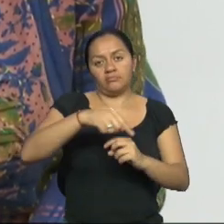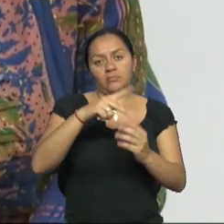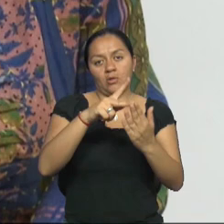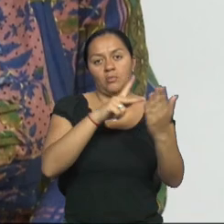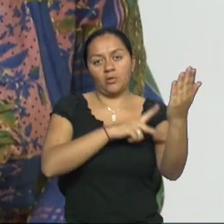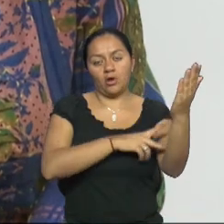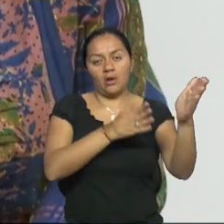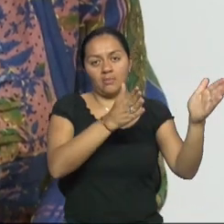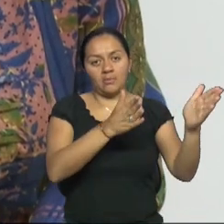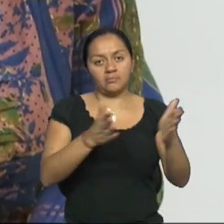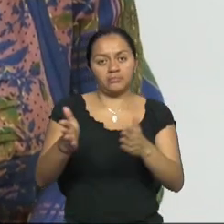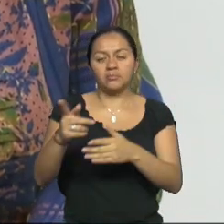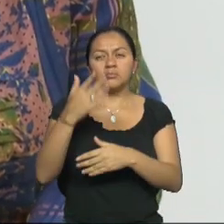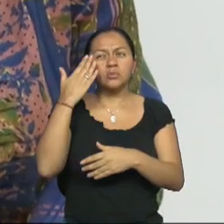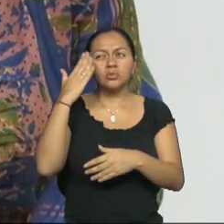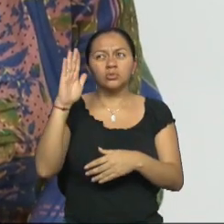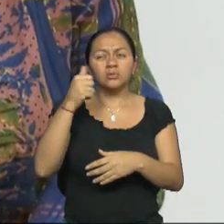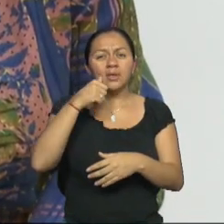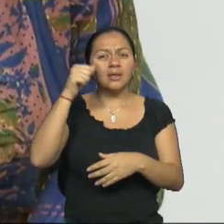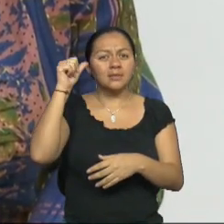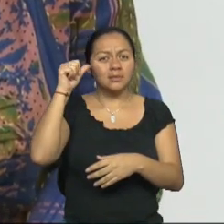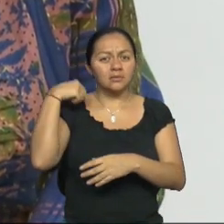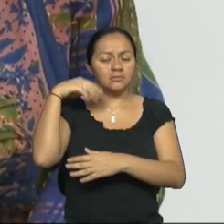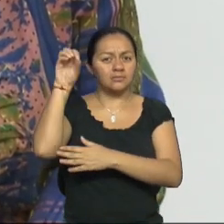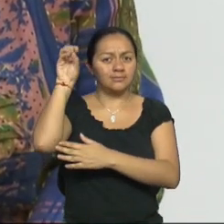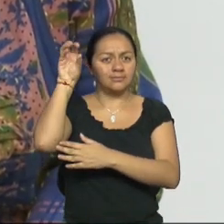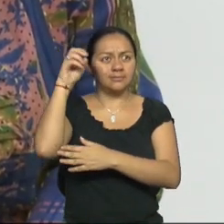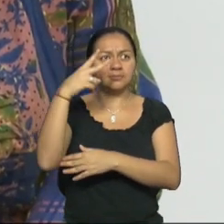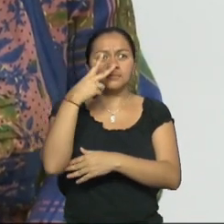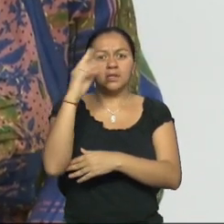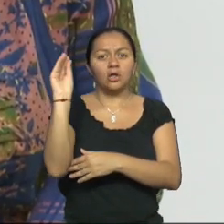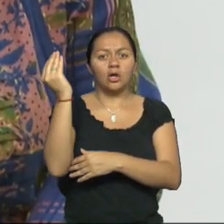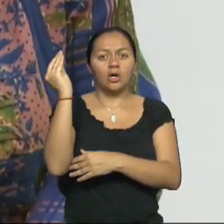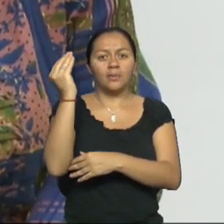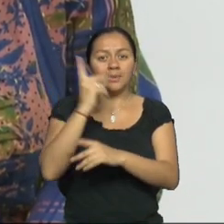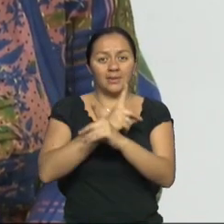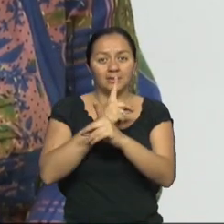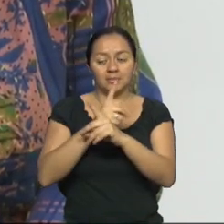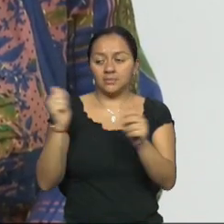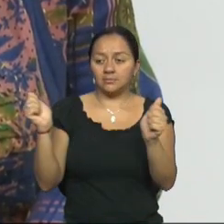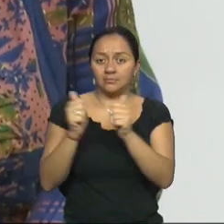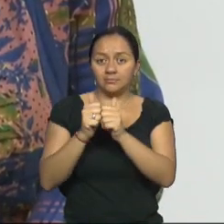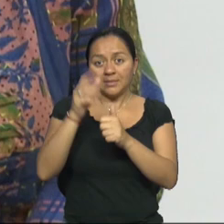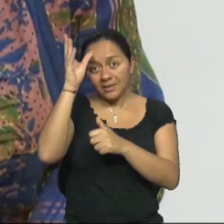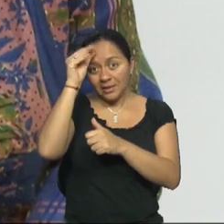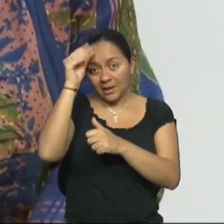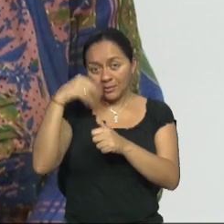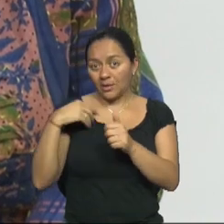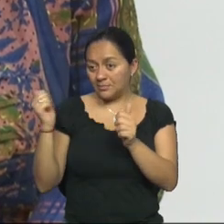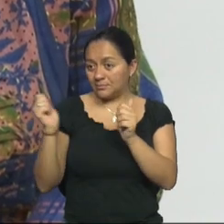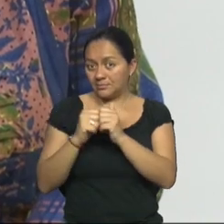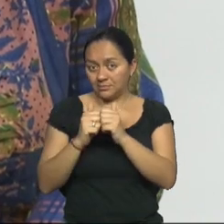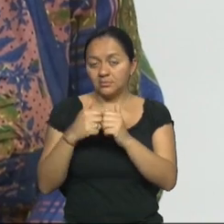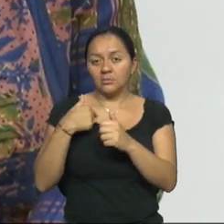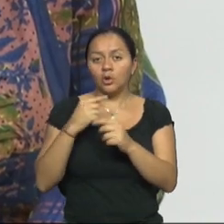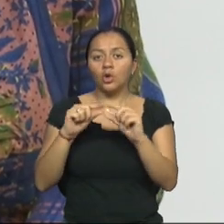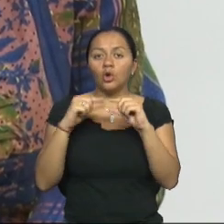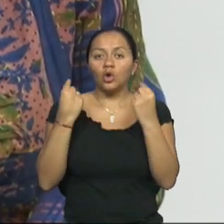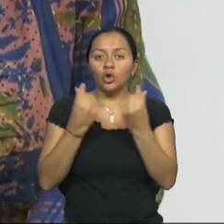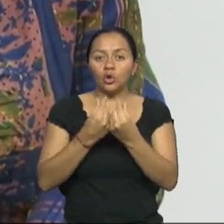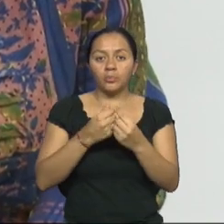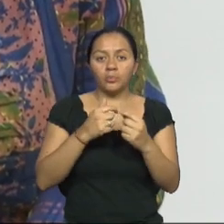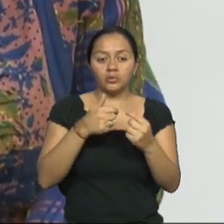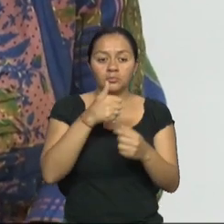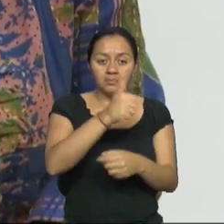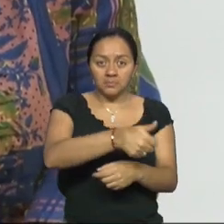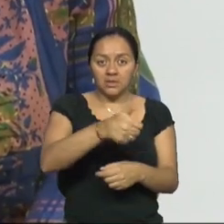de, no sé si estuviste ayer que yo traje un joven con discapacidad intelectual, los grupos de autoayuda